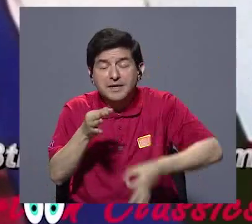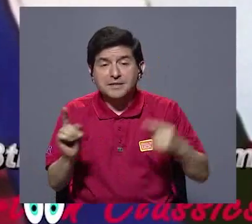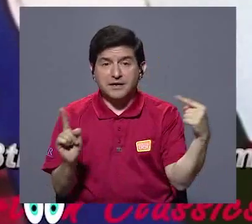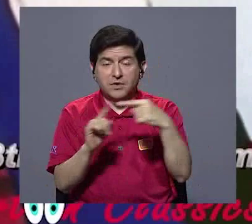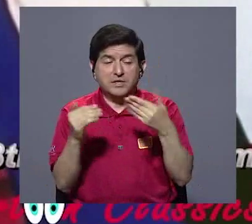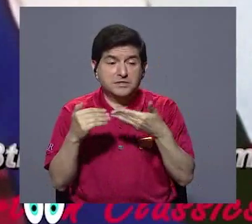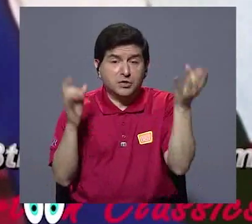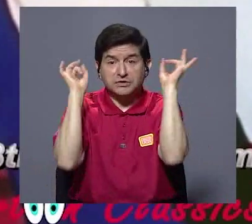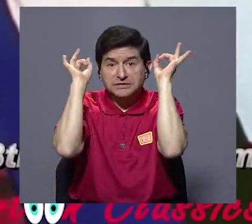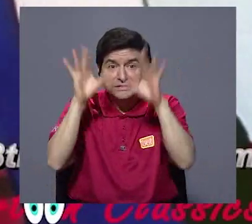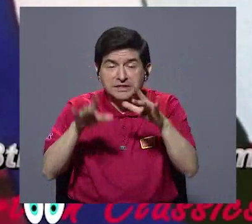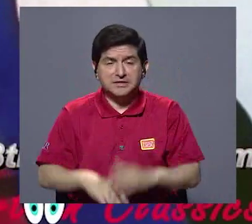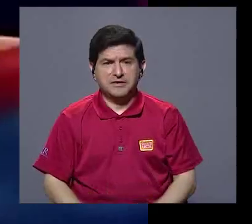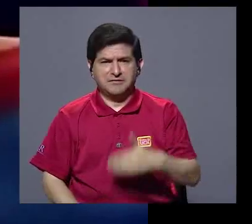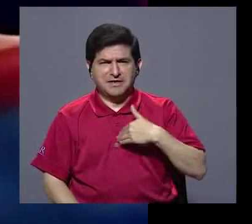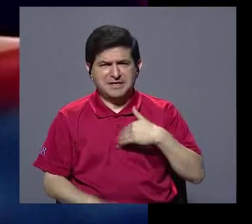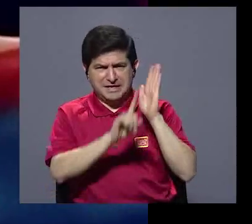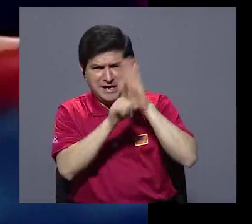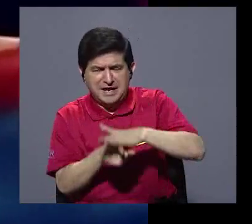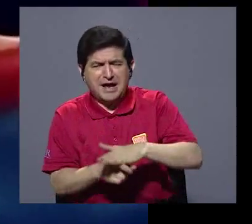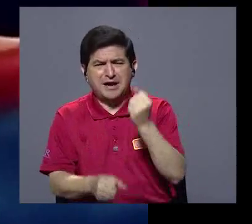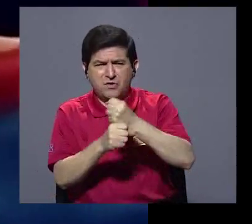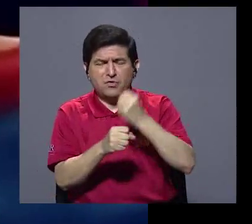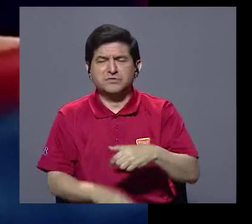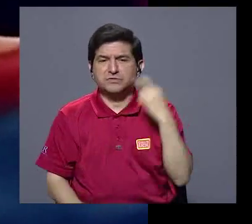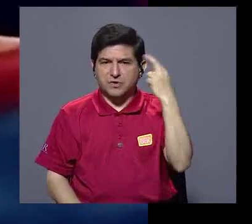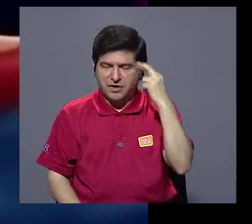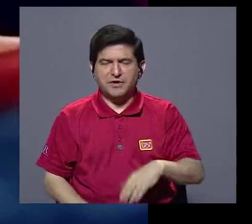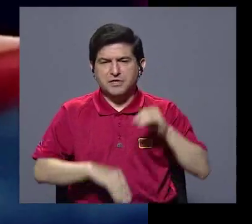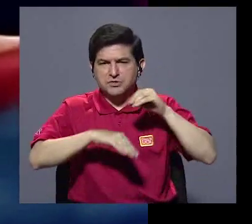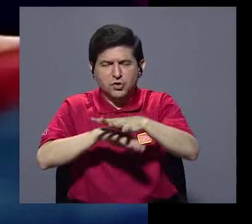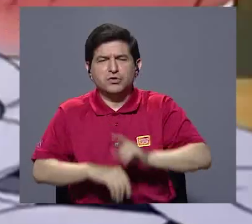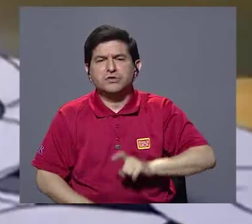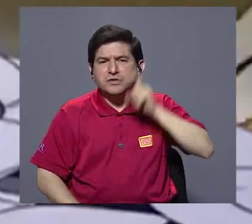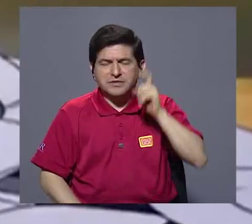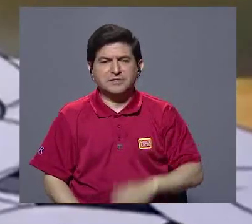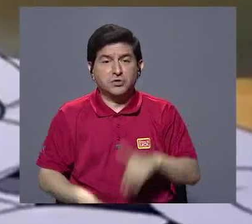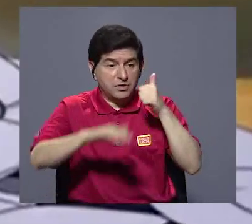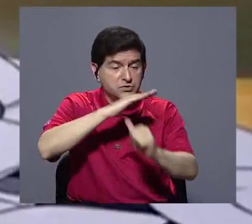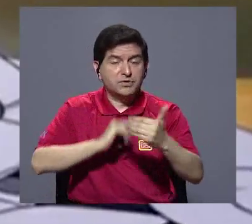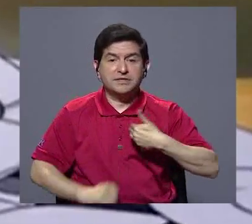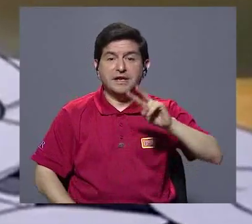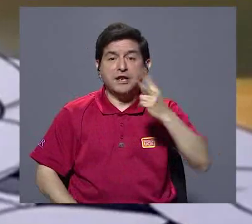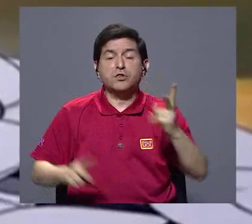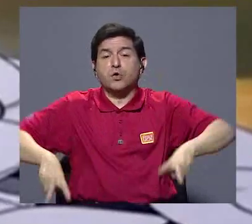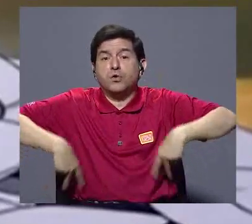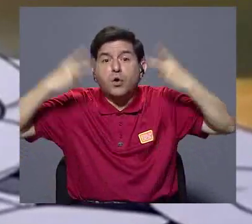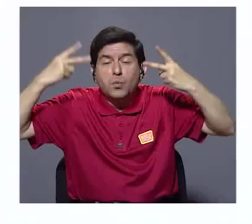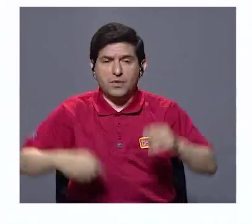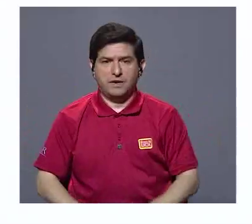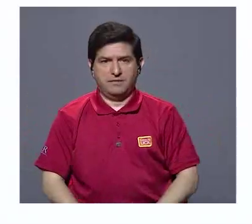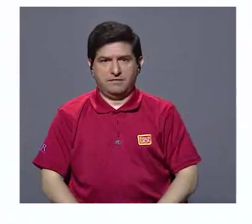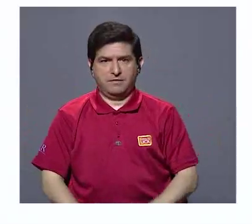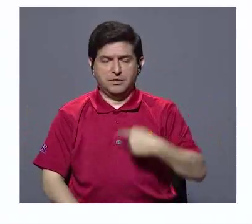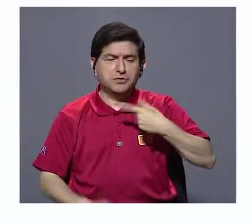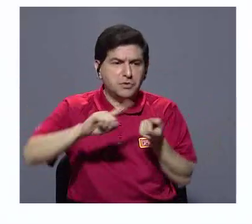comentarios tan simples a como la cosa más terrible que es tener acoso laboral por orientación sexual, no poder esconderme, tener que tener una doble